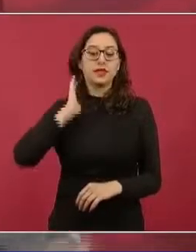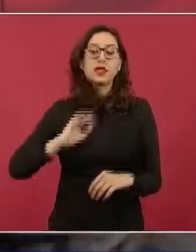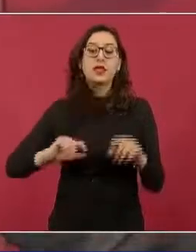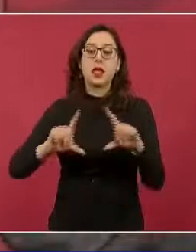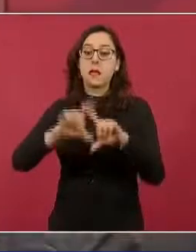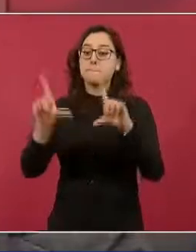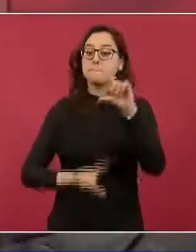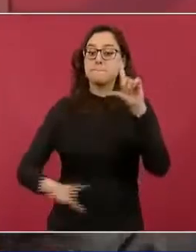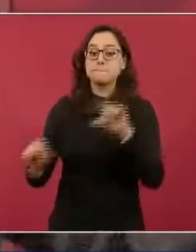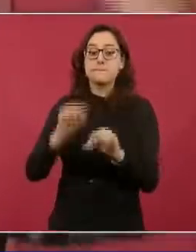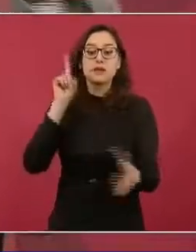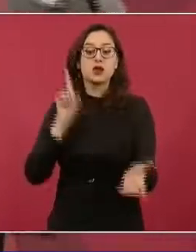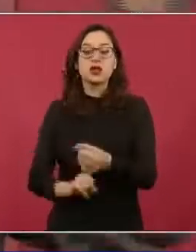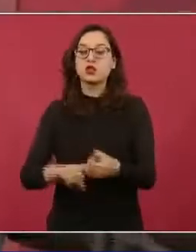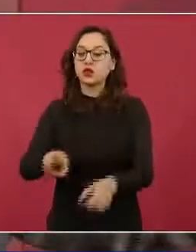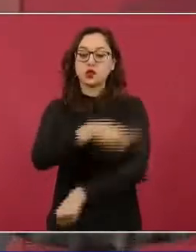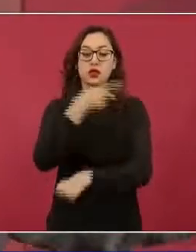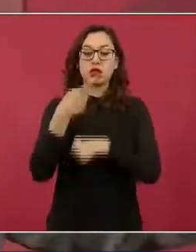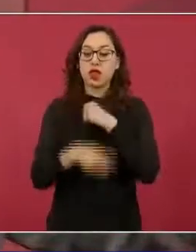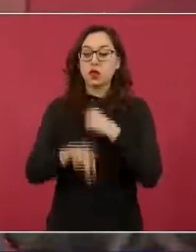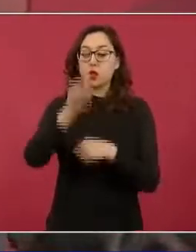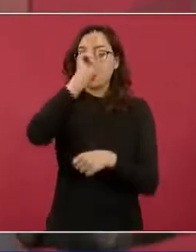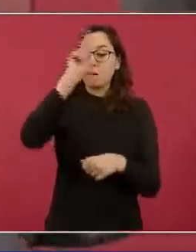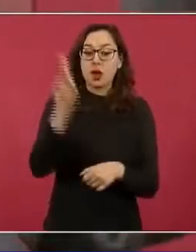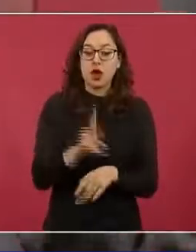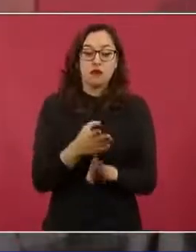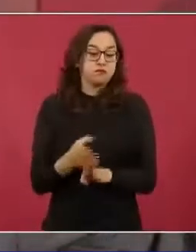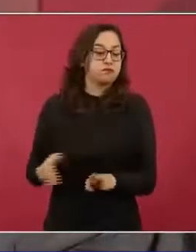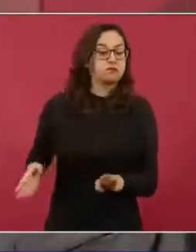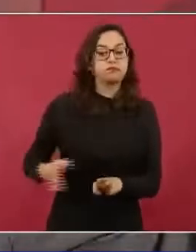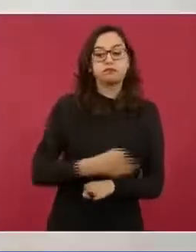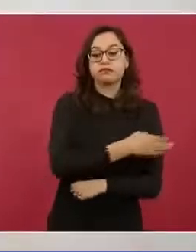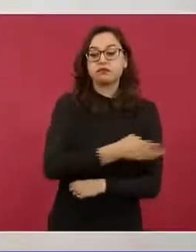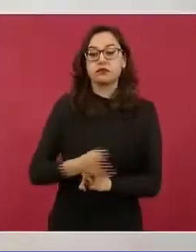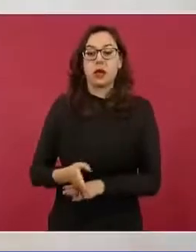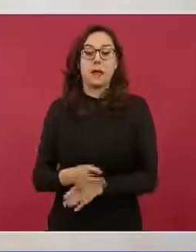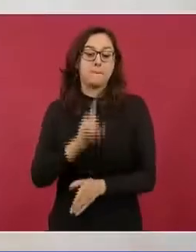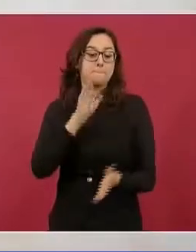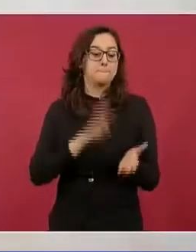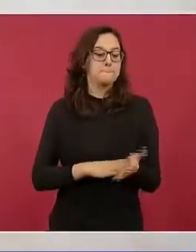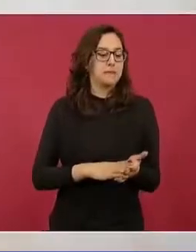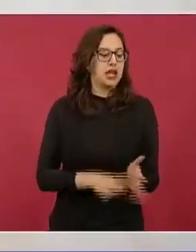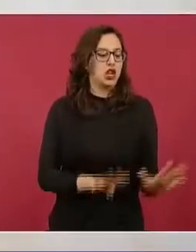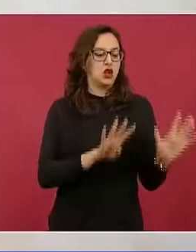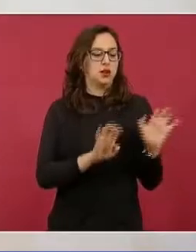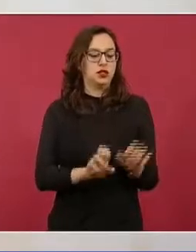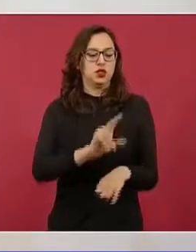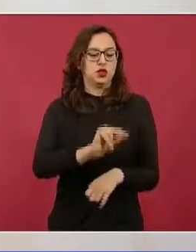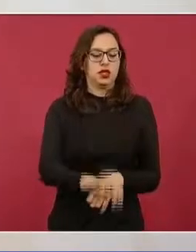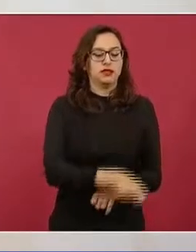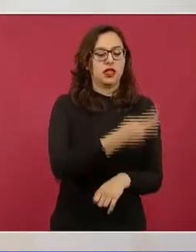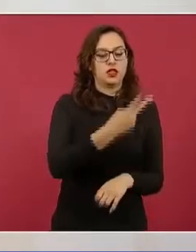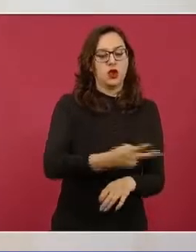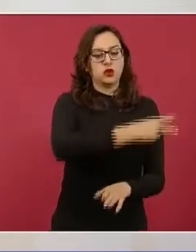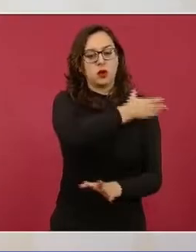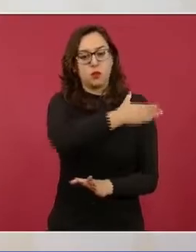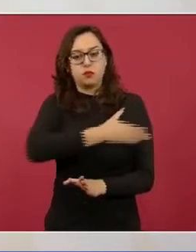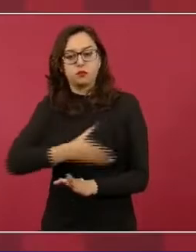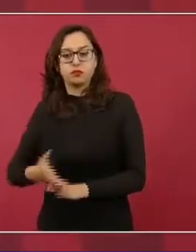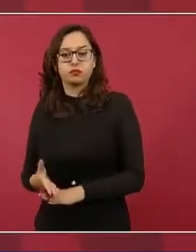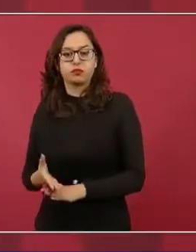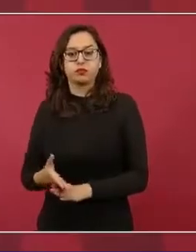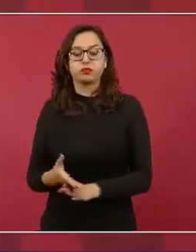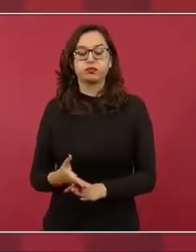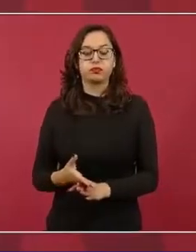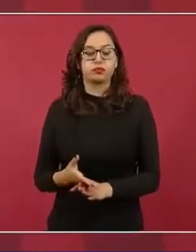Sobre todo durante el periodo neoliberal, de 1982 a la fecha,